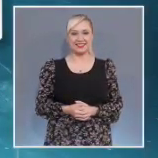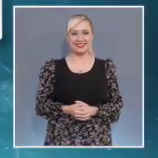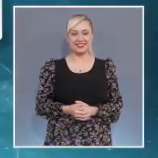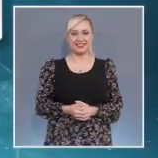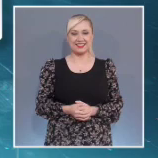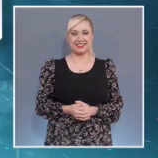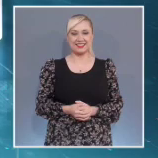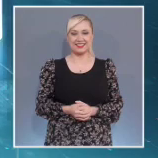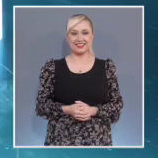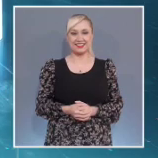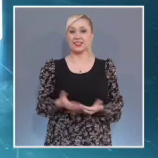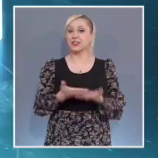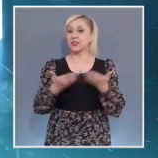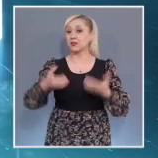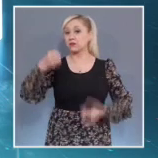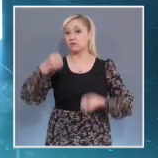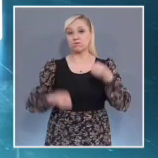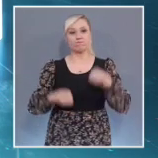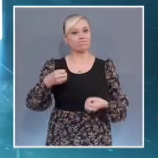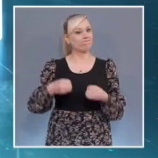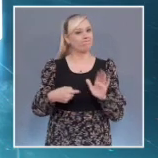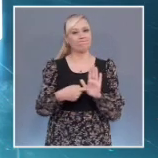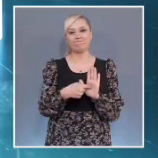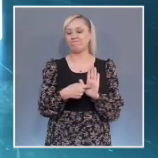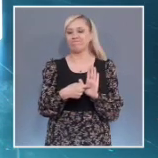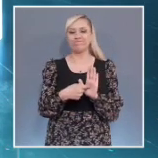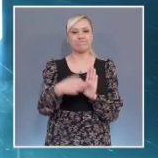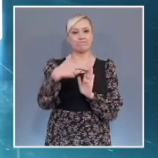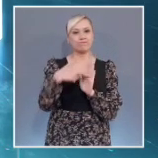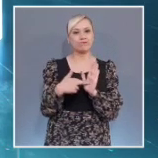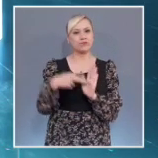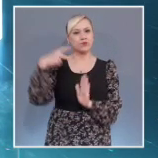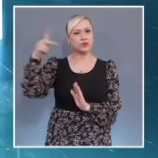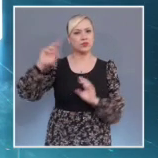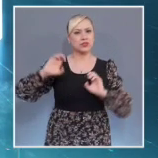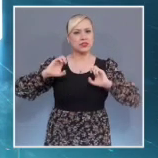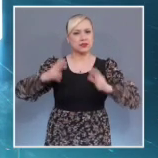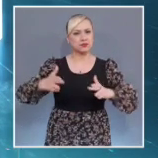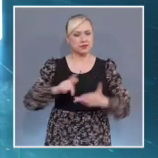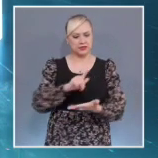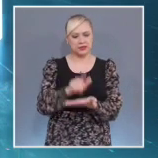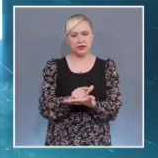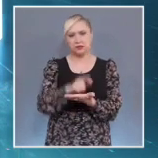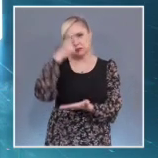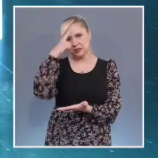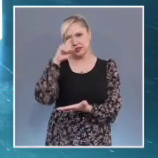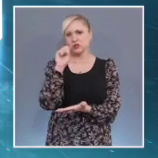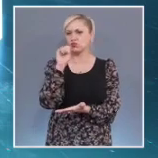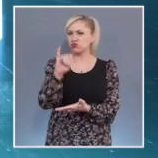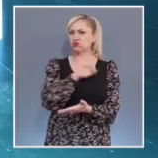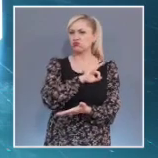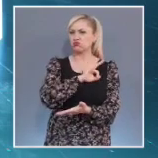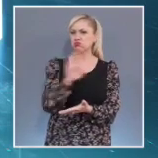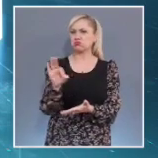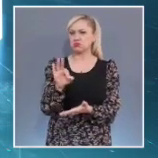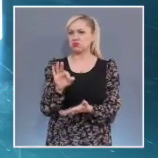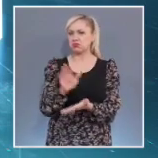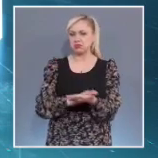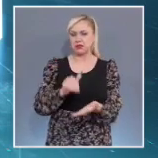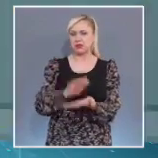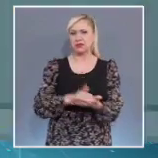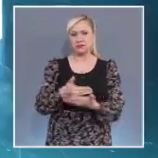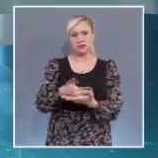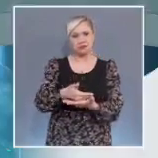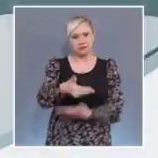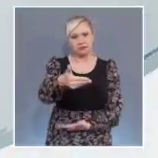La Corte invalidó disposición del Estado de Chiapas que permitía la salida del país de documentos con fines de